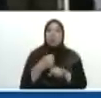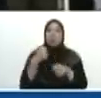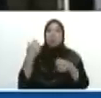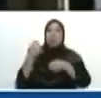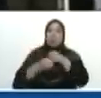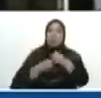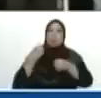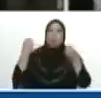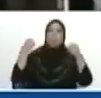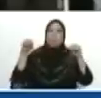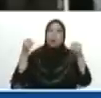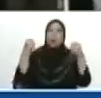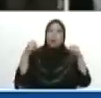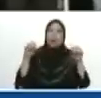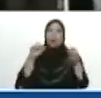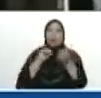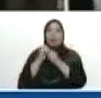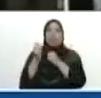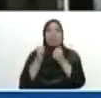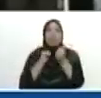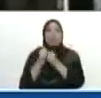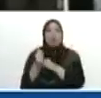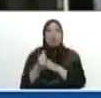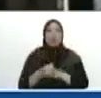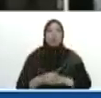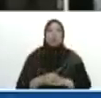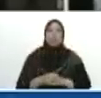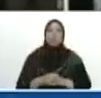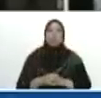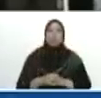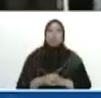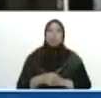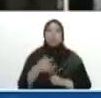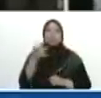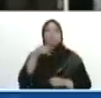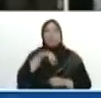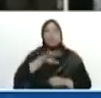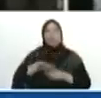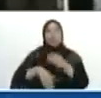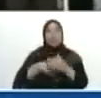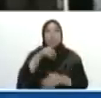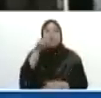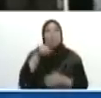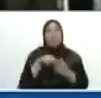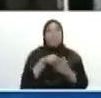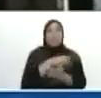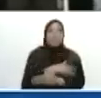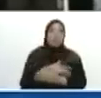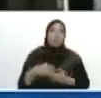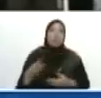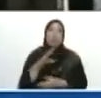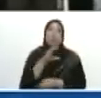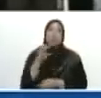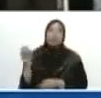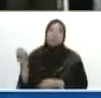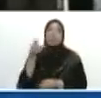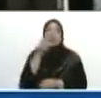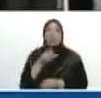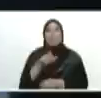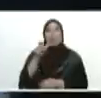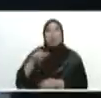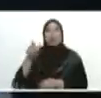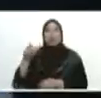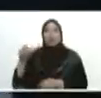ejercicios y deportes de Laguna va a tener una capacidad para un millón cuatrocientos mil personas